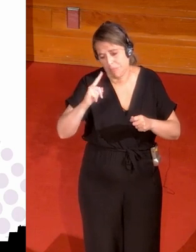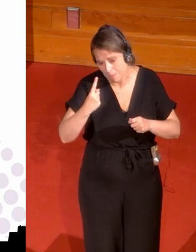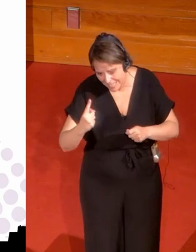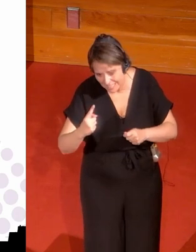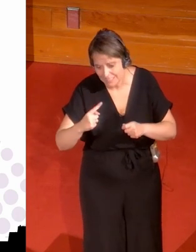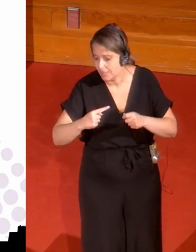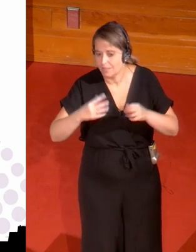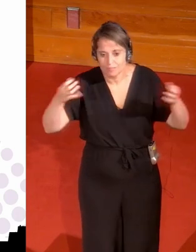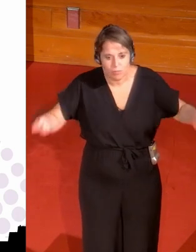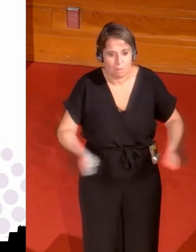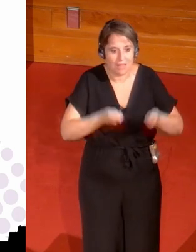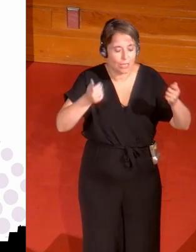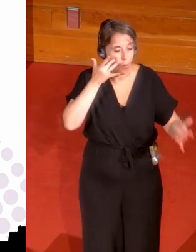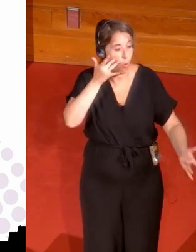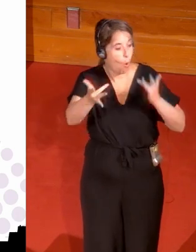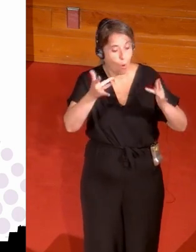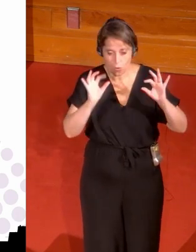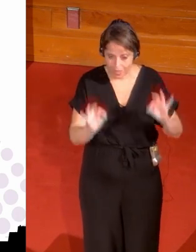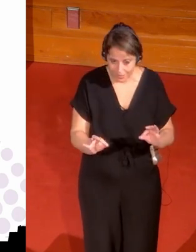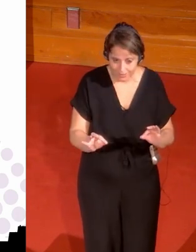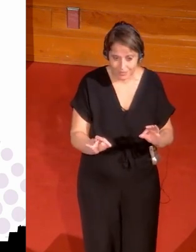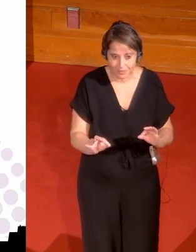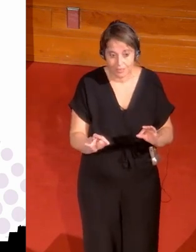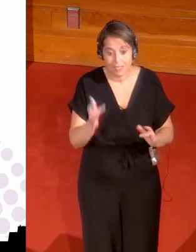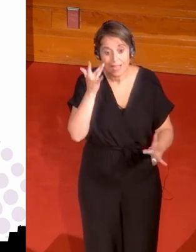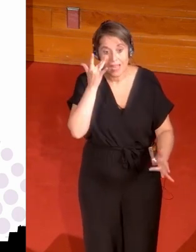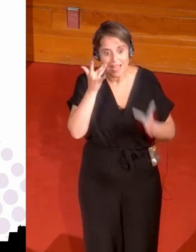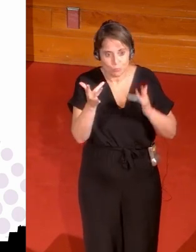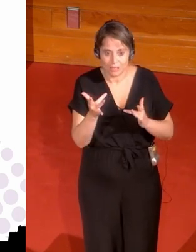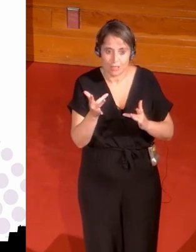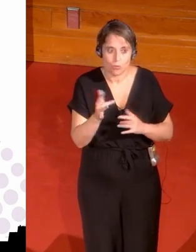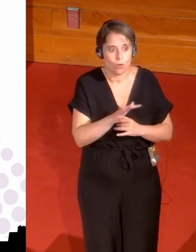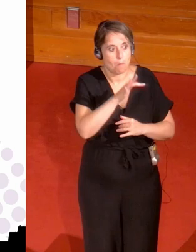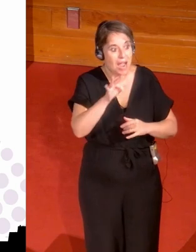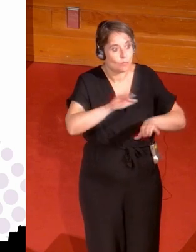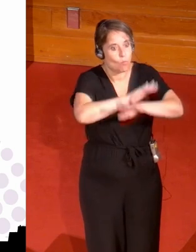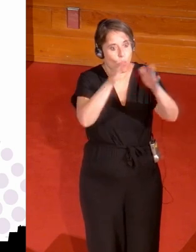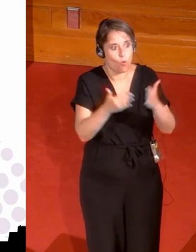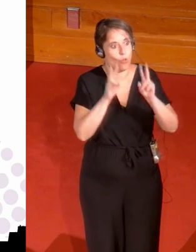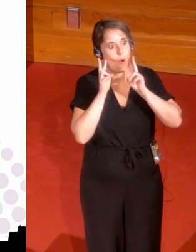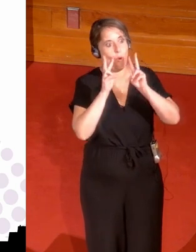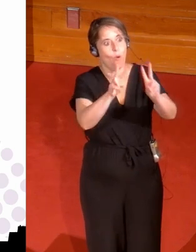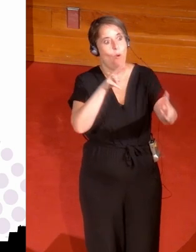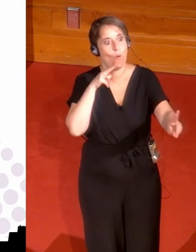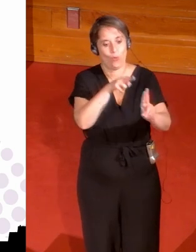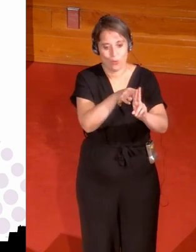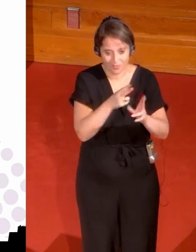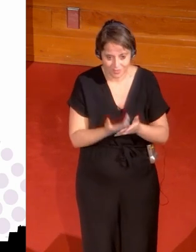elecciones todo lo convierte en un espectáculo y un espectáculo que exportan al mundo y